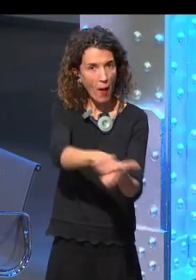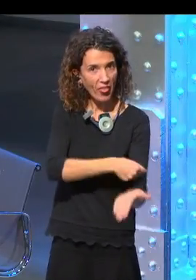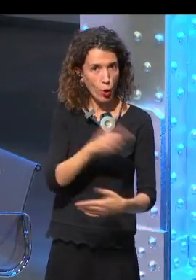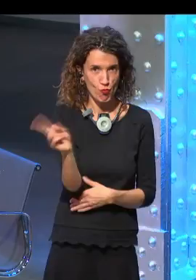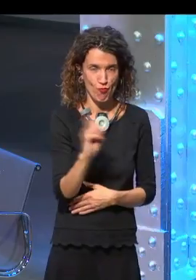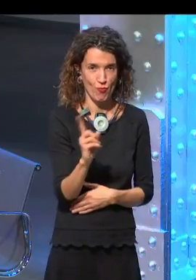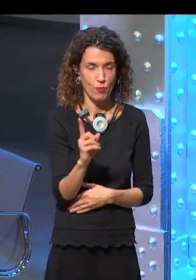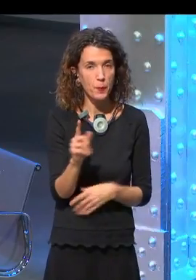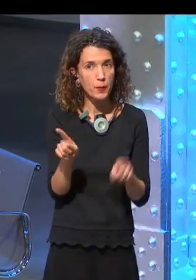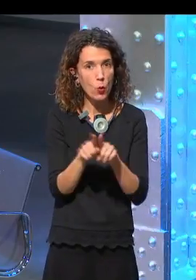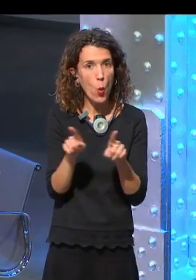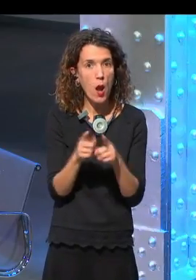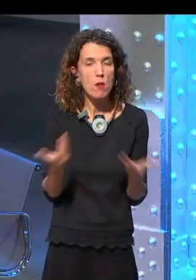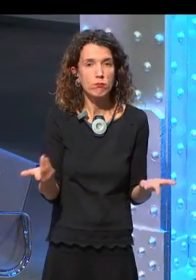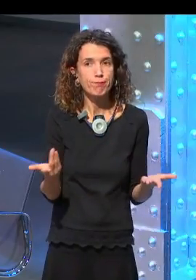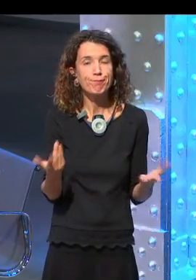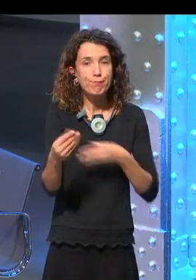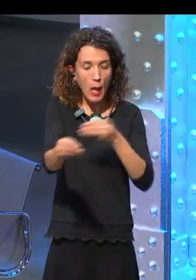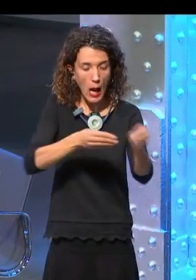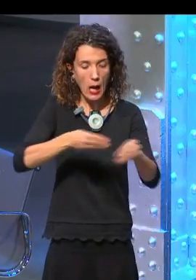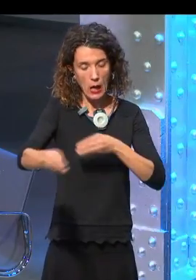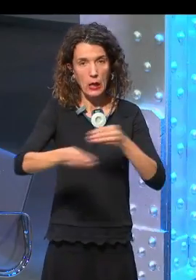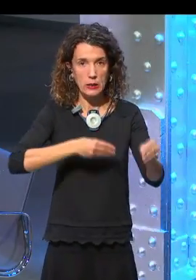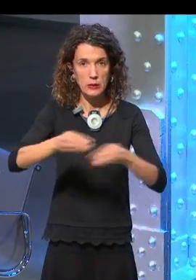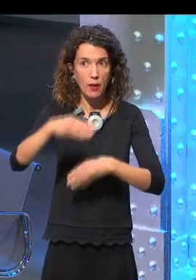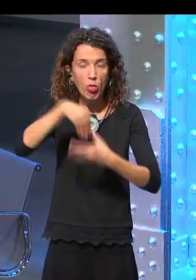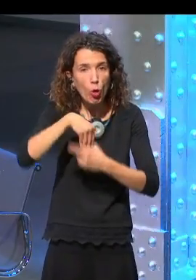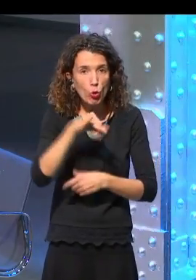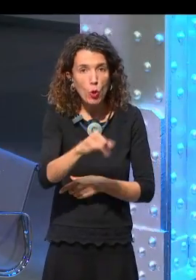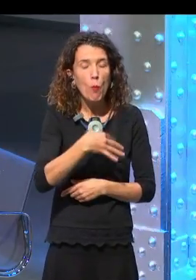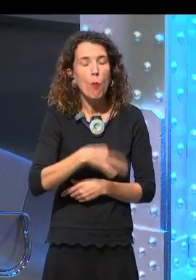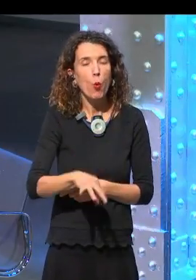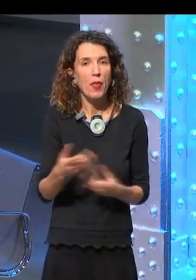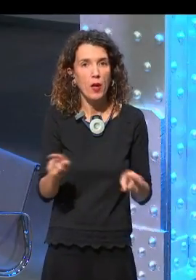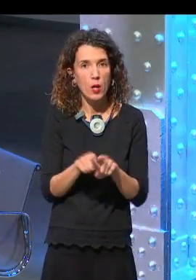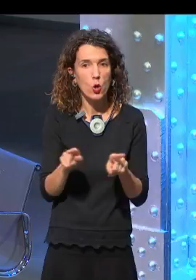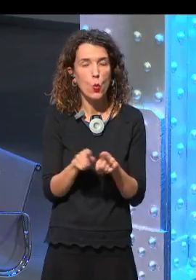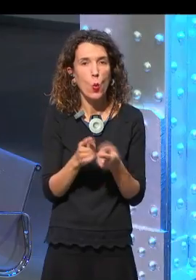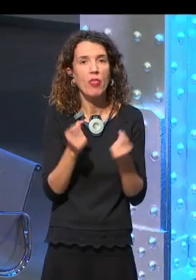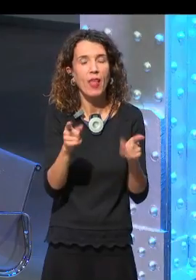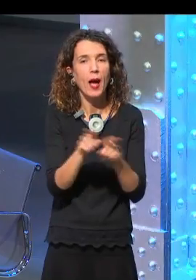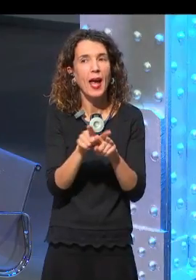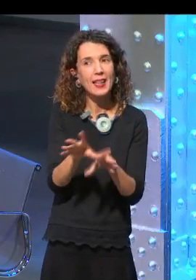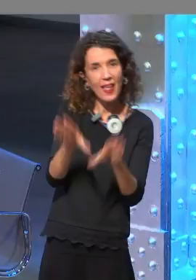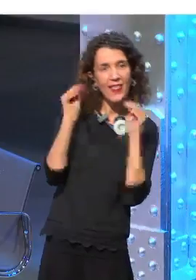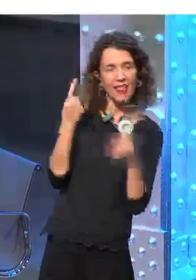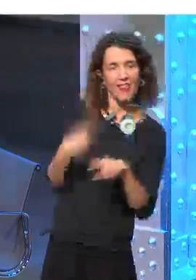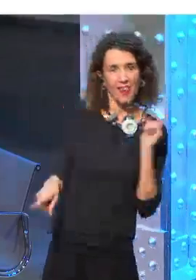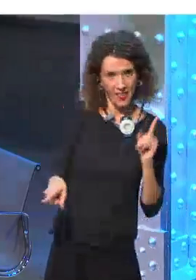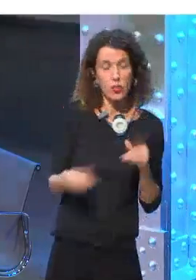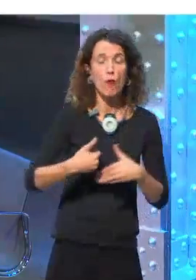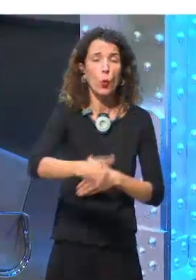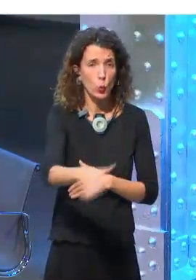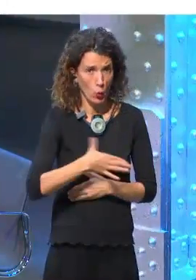sino en el material que realmente hay, quizás podríamos darle una interpretación totalmente diferente